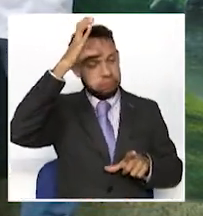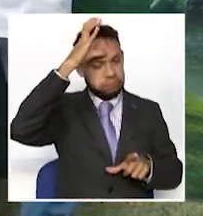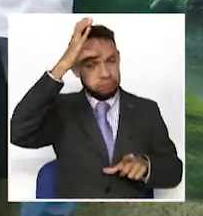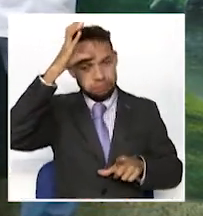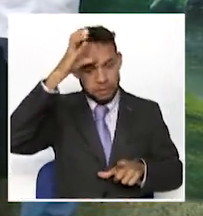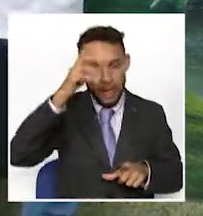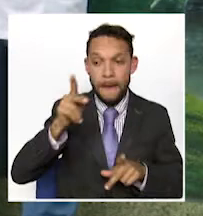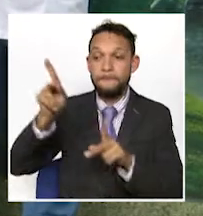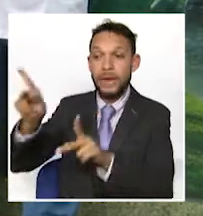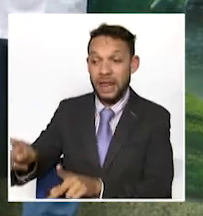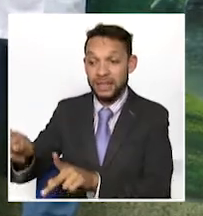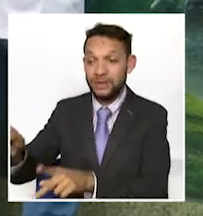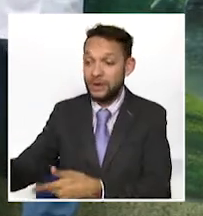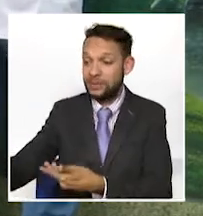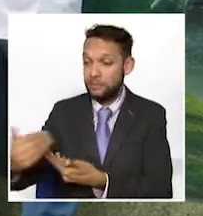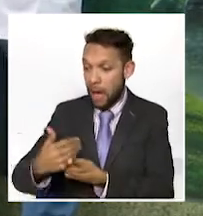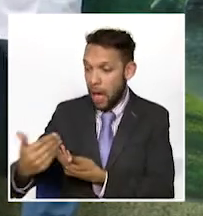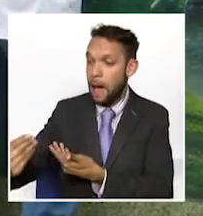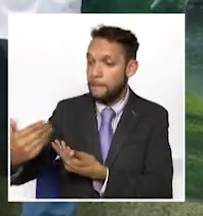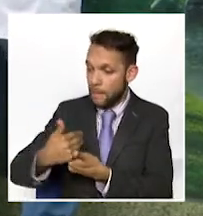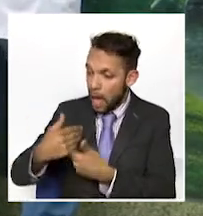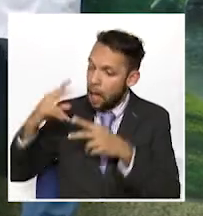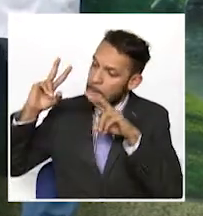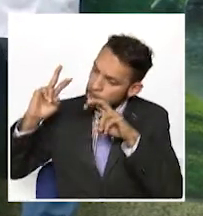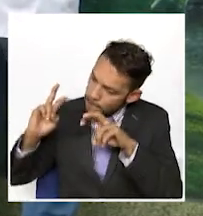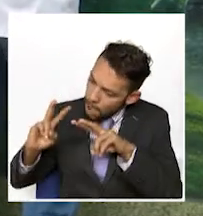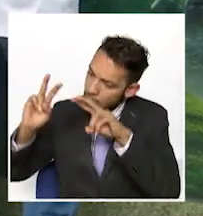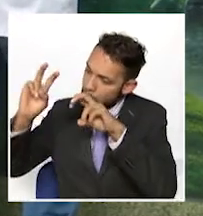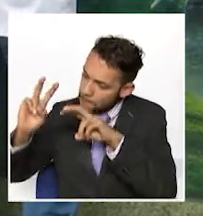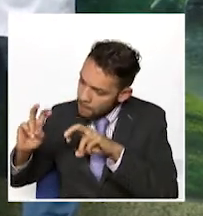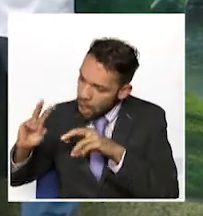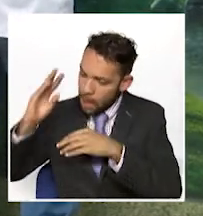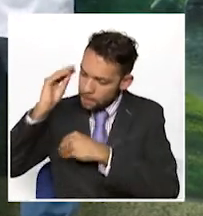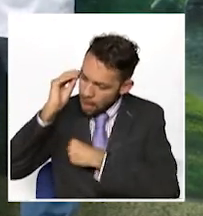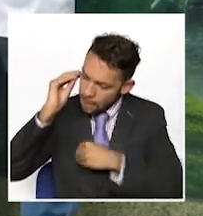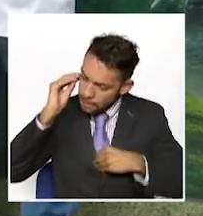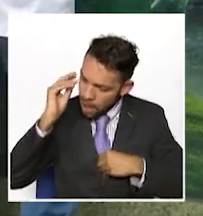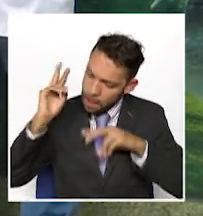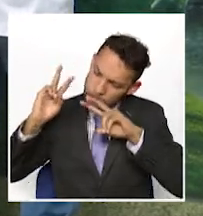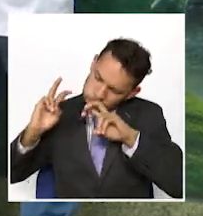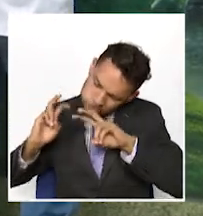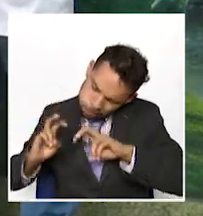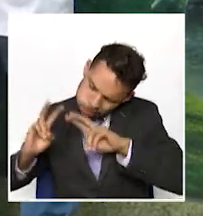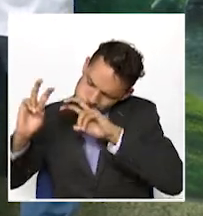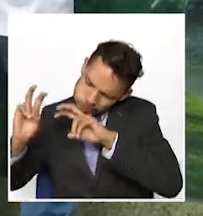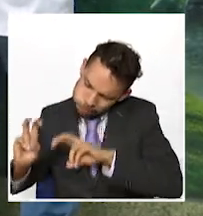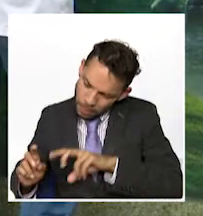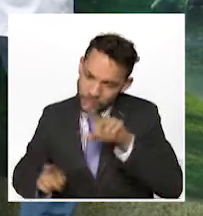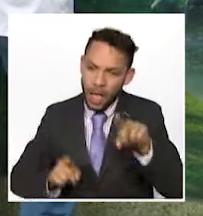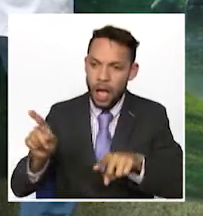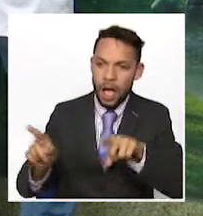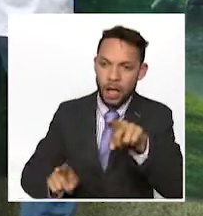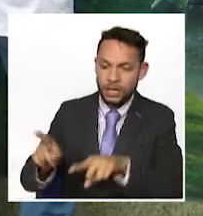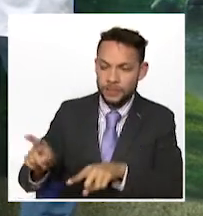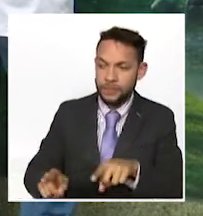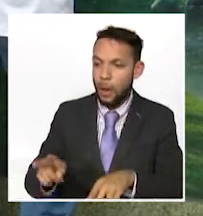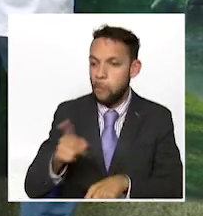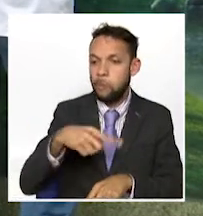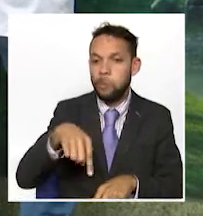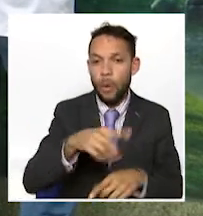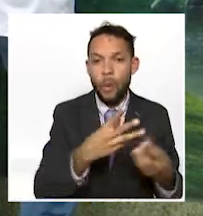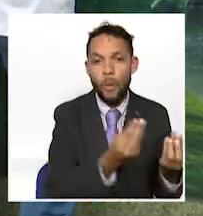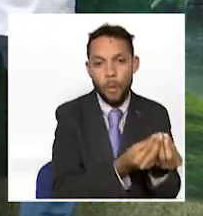y la experiencia lo que los llevan a uno a estudiar, investigar y especializarse en más cosas. Ustedes dicen, pero es que hay una odontóloga en el